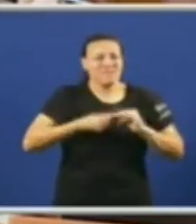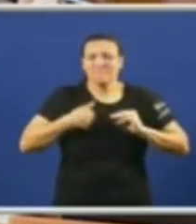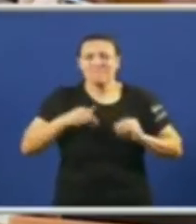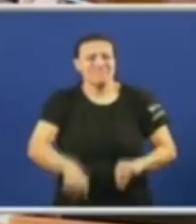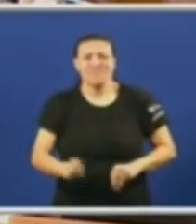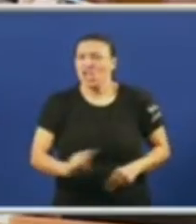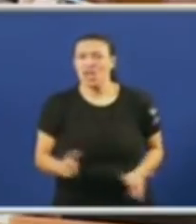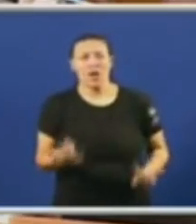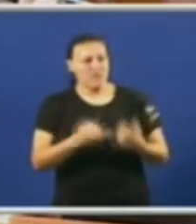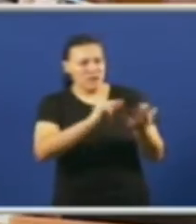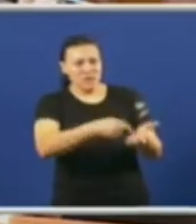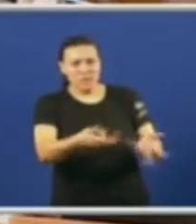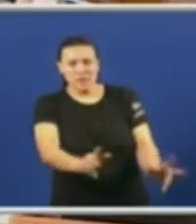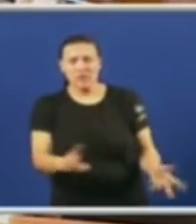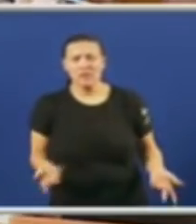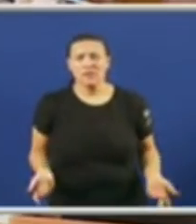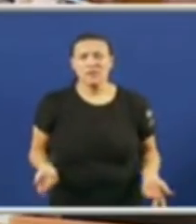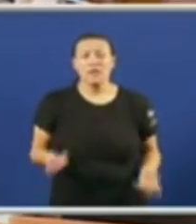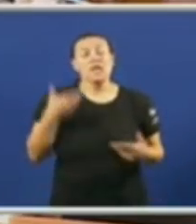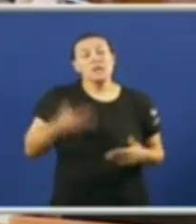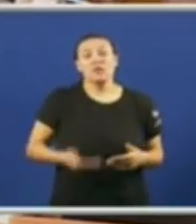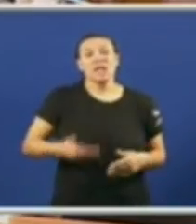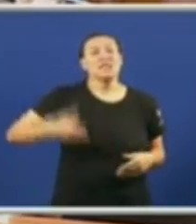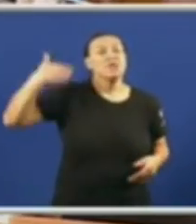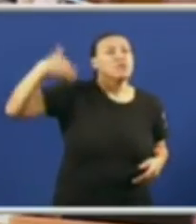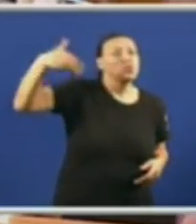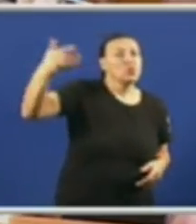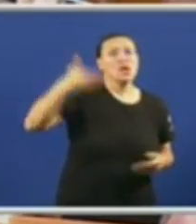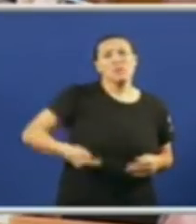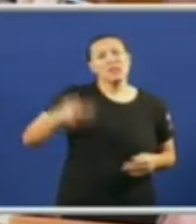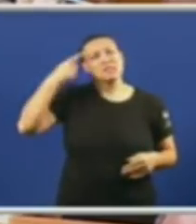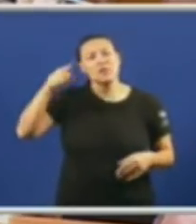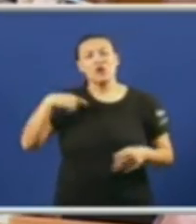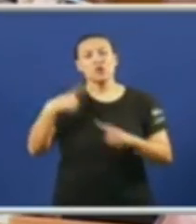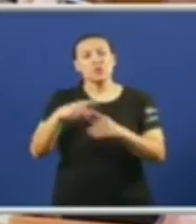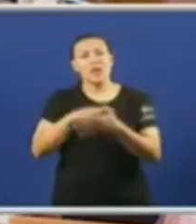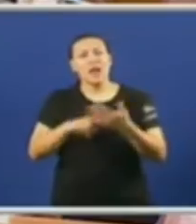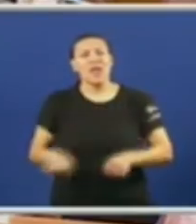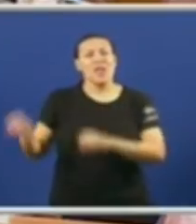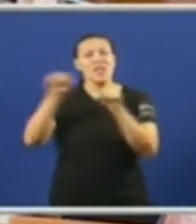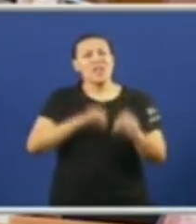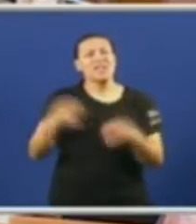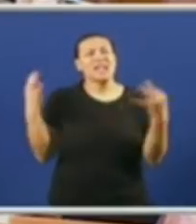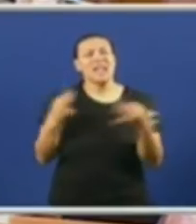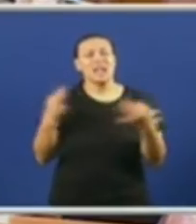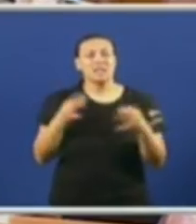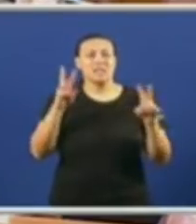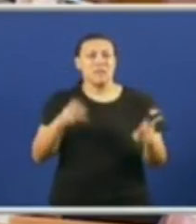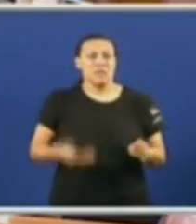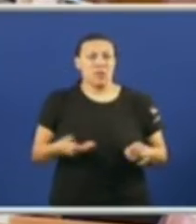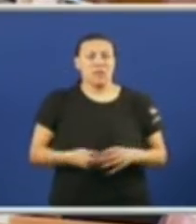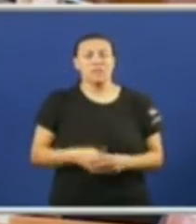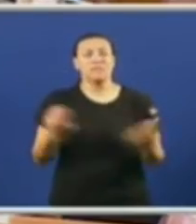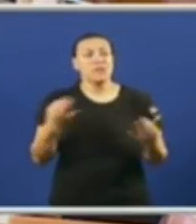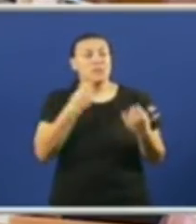país. En todo caso, o importante e o futuro é saber que vai defender a Xunta nunha materia tan importante. E eu teño